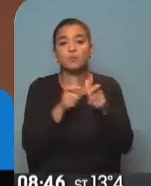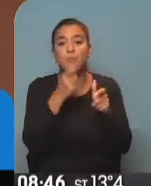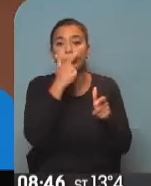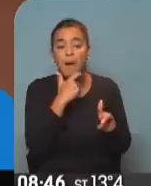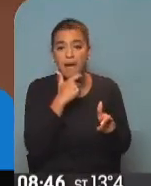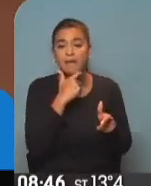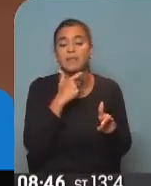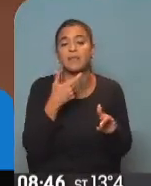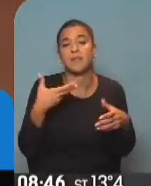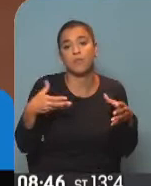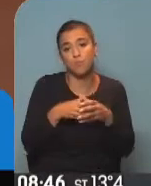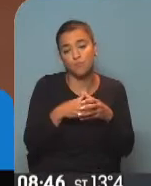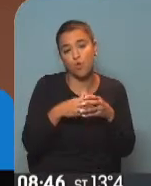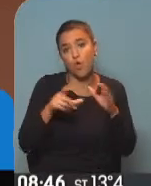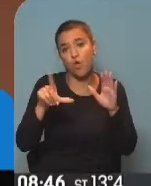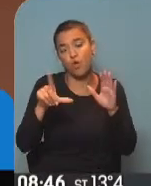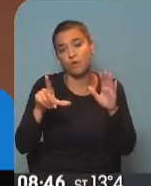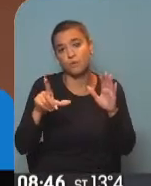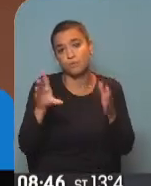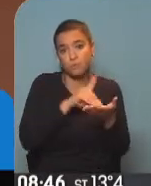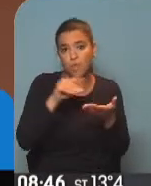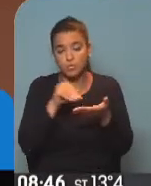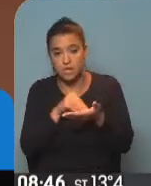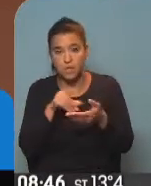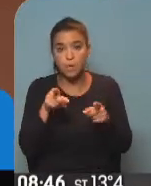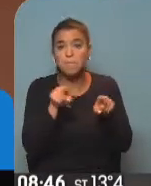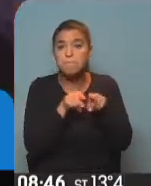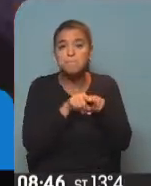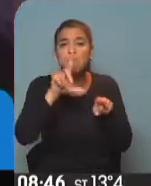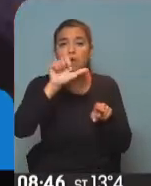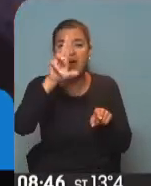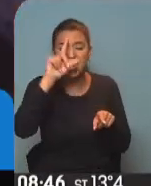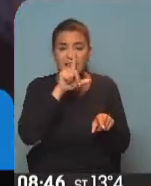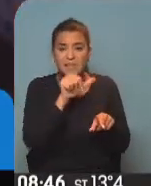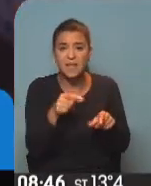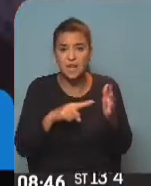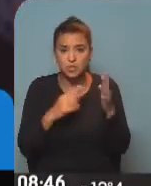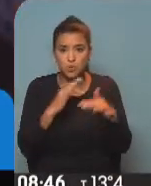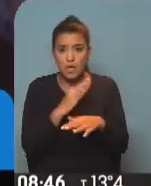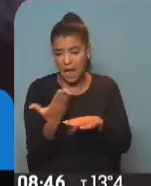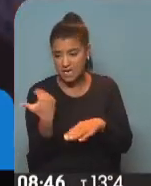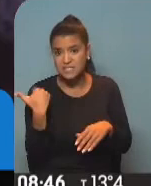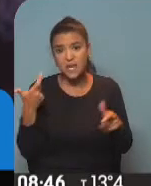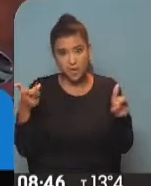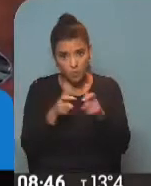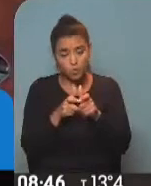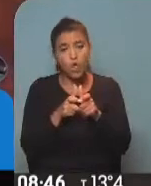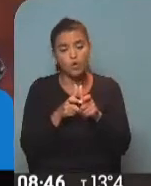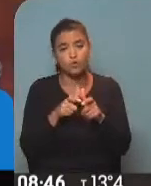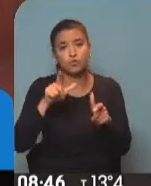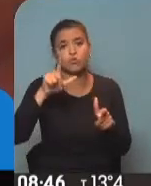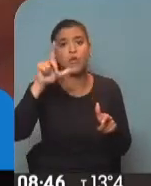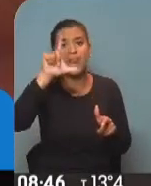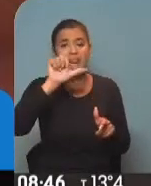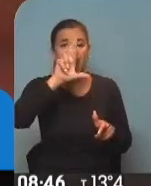con los legisladores nacionales en la ciudad que ocurre lo mismo con horacio rodríguez larreta bueno en la ciudad nosotros tuvimos en el día de ayer una reunión con horacio